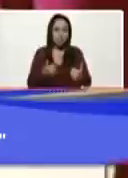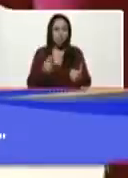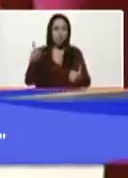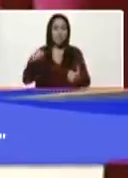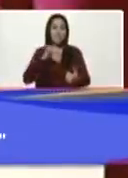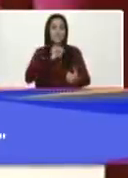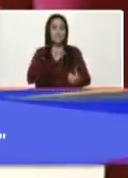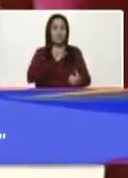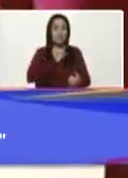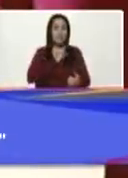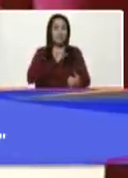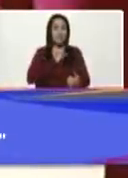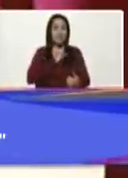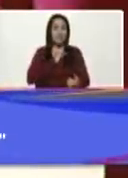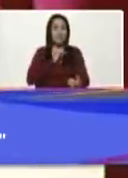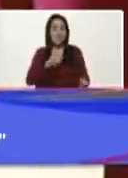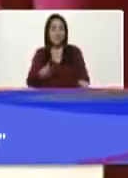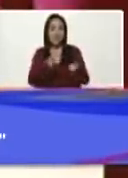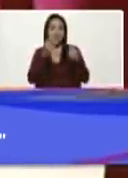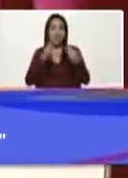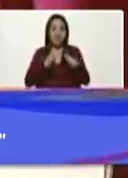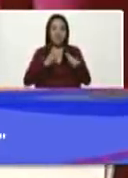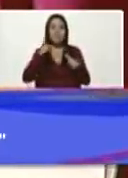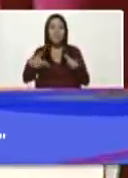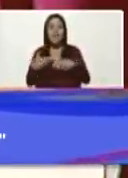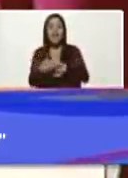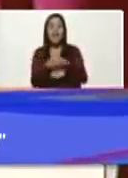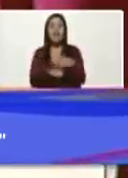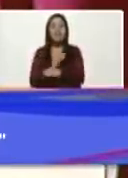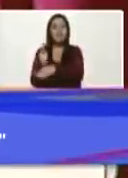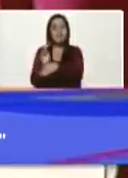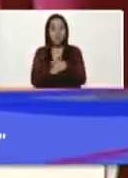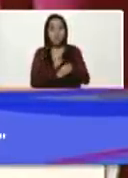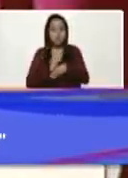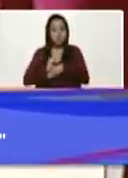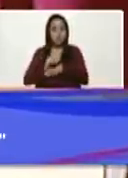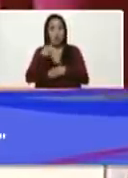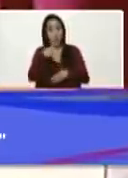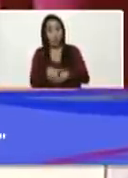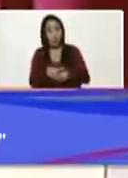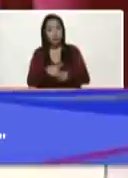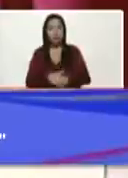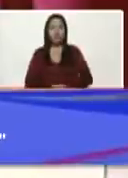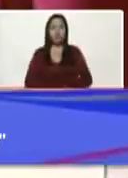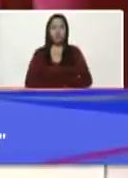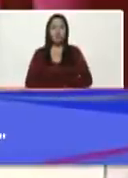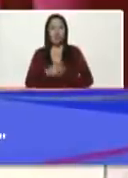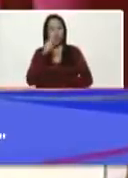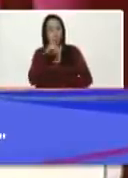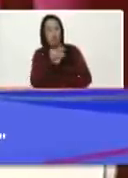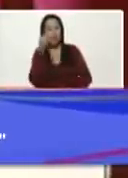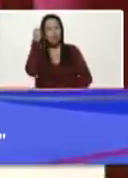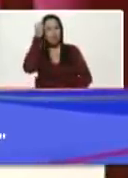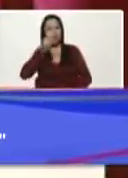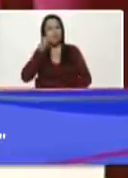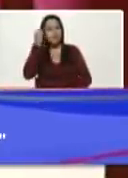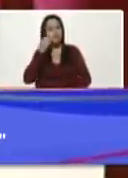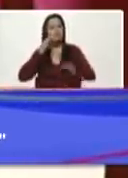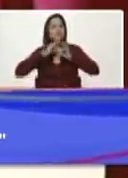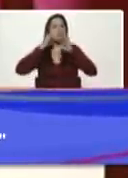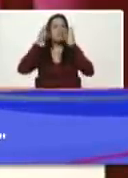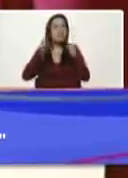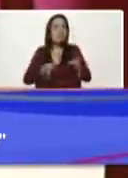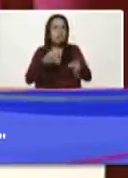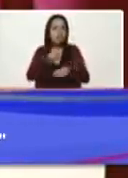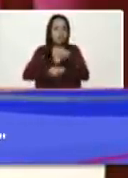curativo, tiene que ver mucho con lo preventivo. Hoy más que nunca vemos sus pensamientos hechos realidad,